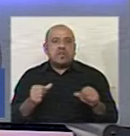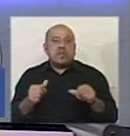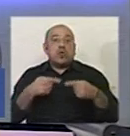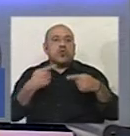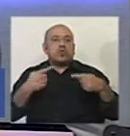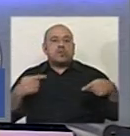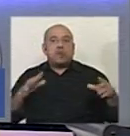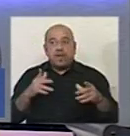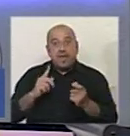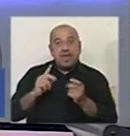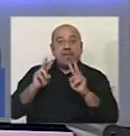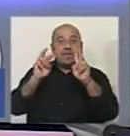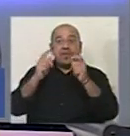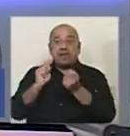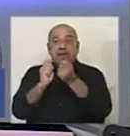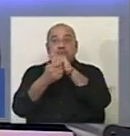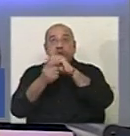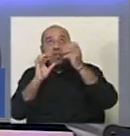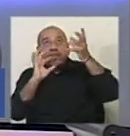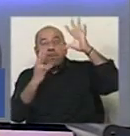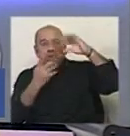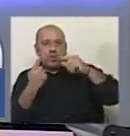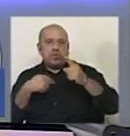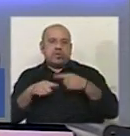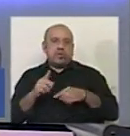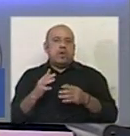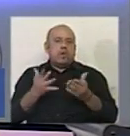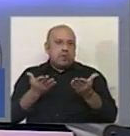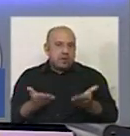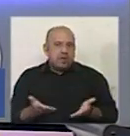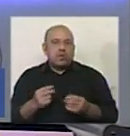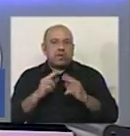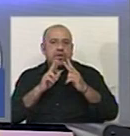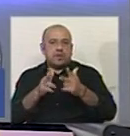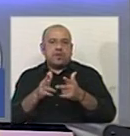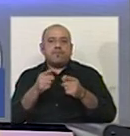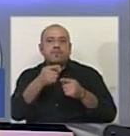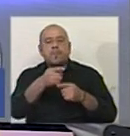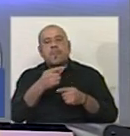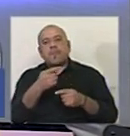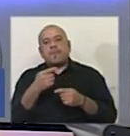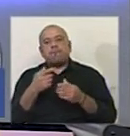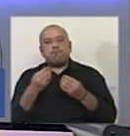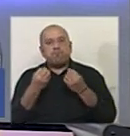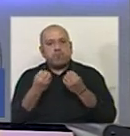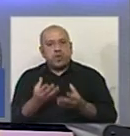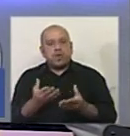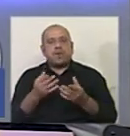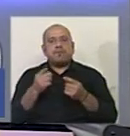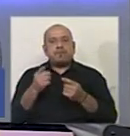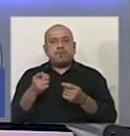es, de modo que esto tuvo una repercusión. Y la otra es la que mencionaba a Álvaro, porque